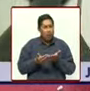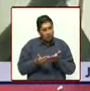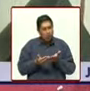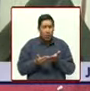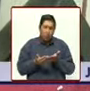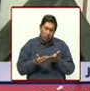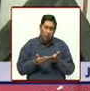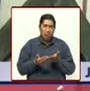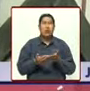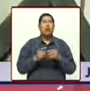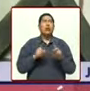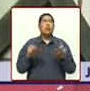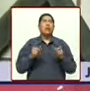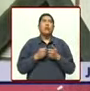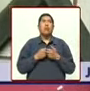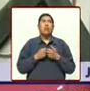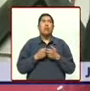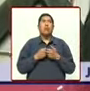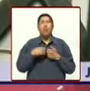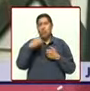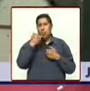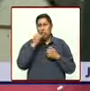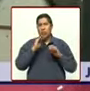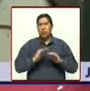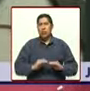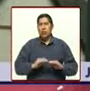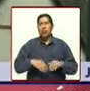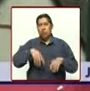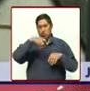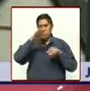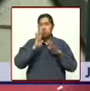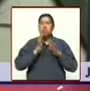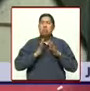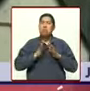no tengo problemas. Él tampoco, es un niño tranquilo.